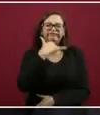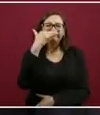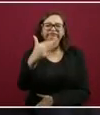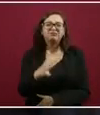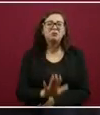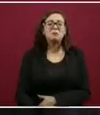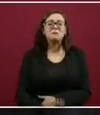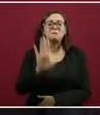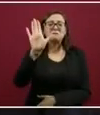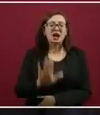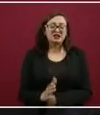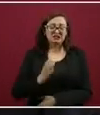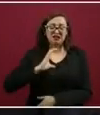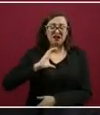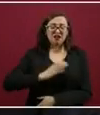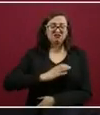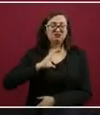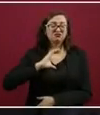en términos médicos,